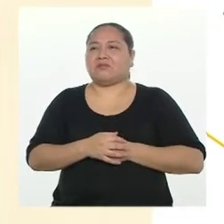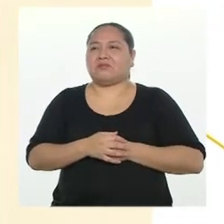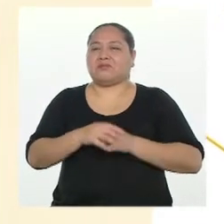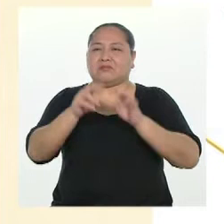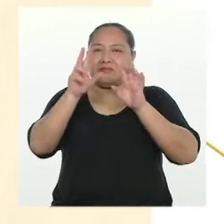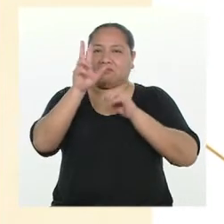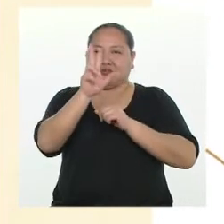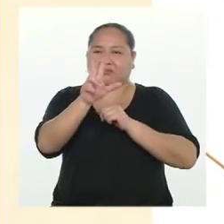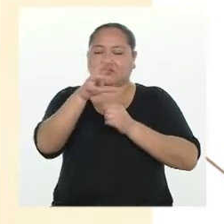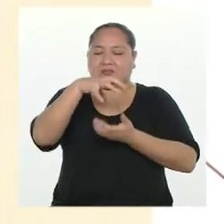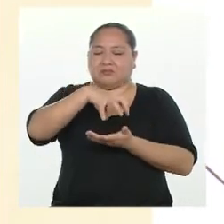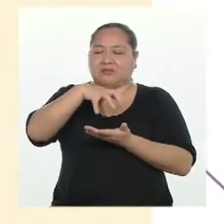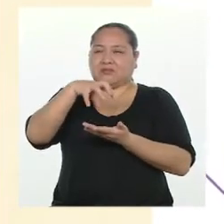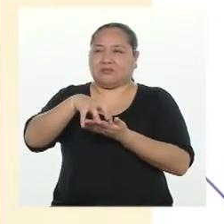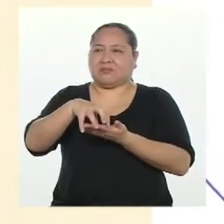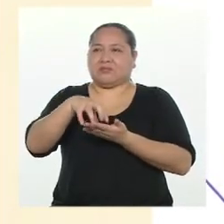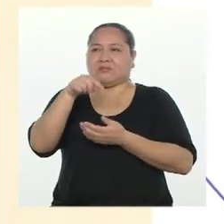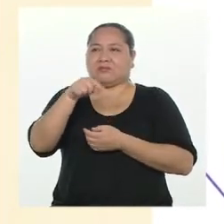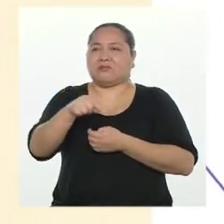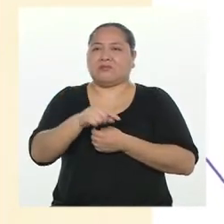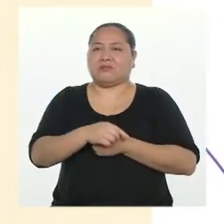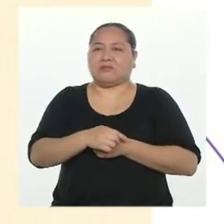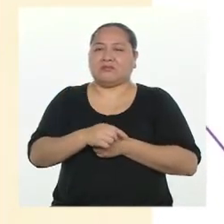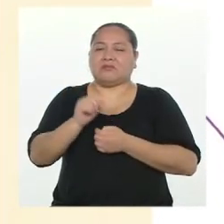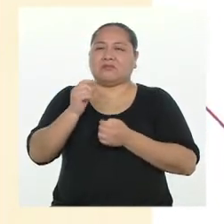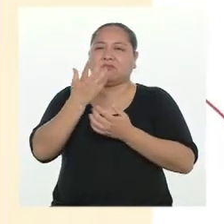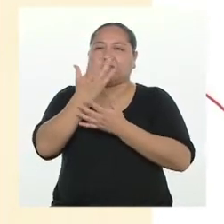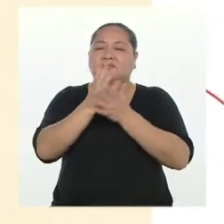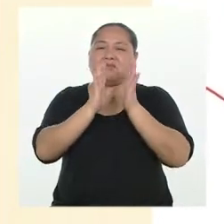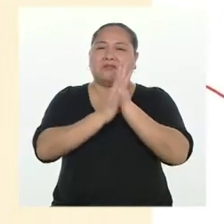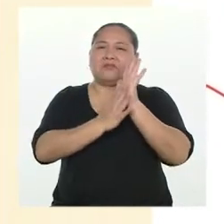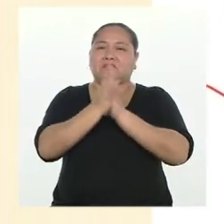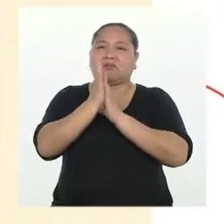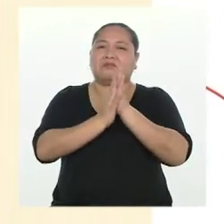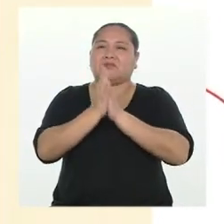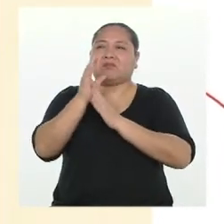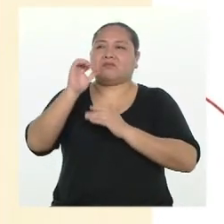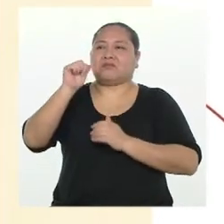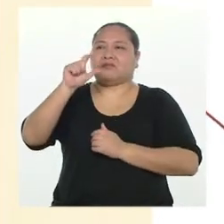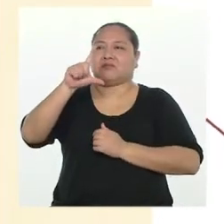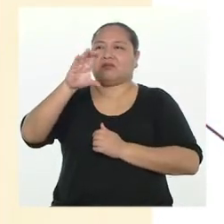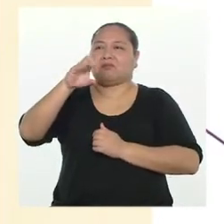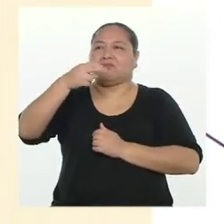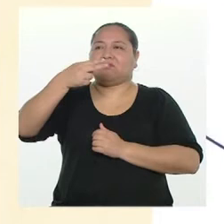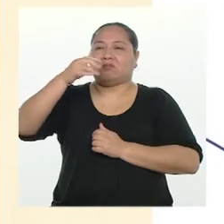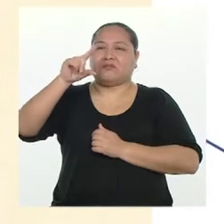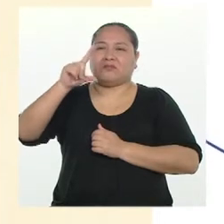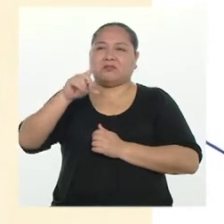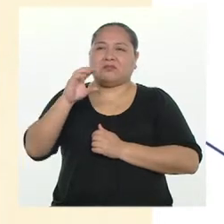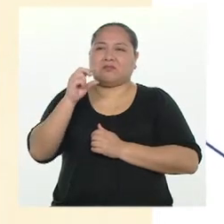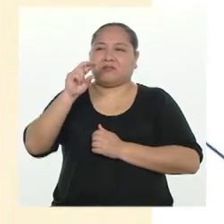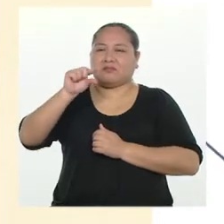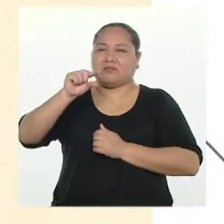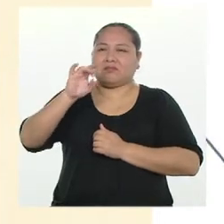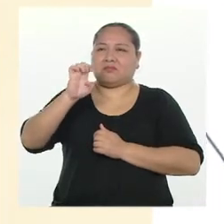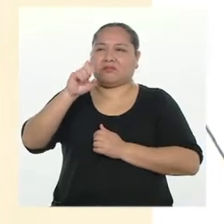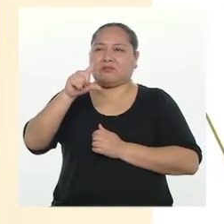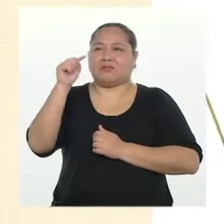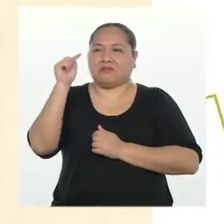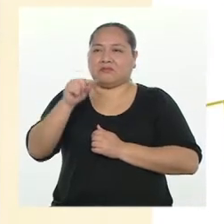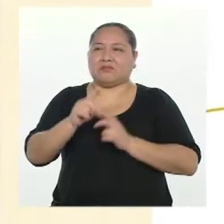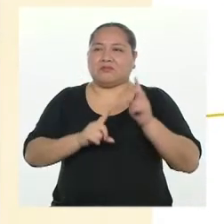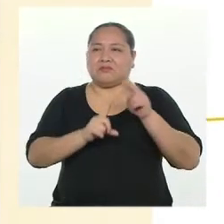Frasco 3, medio de cultivo con las manos desinfectadas con alcohol en gel.